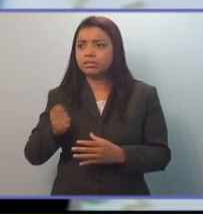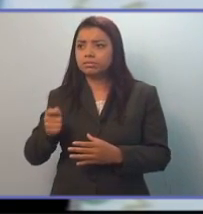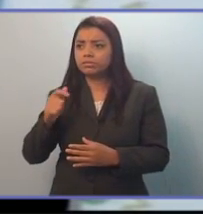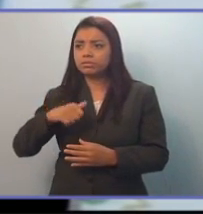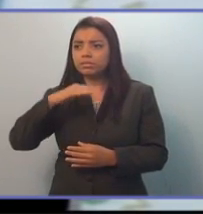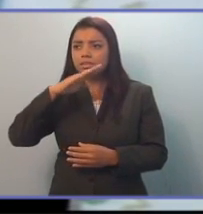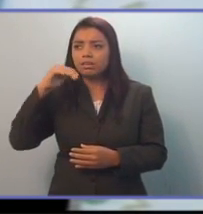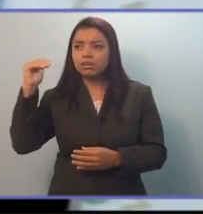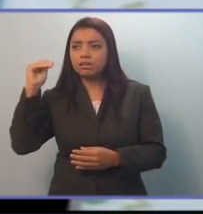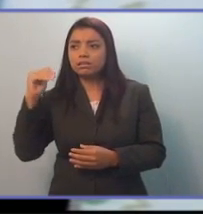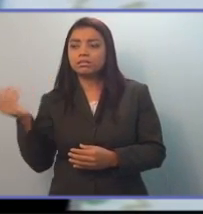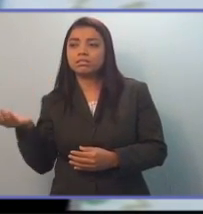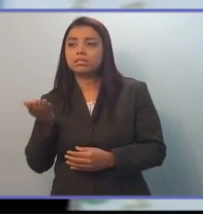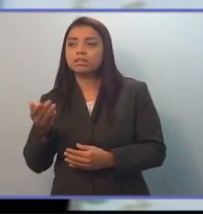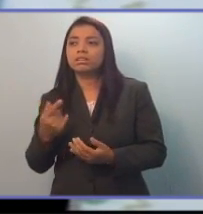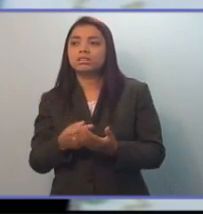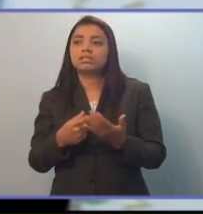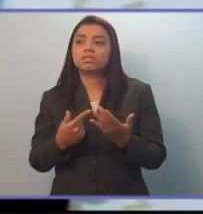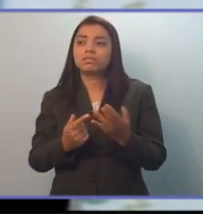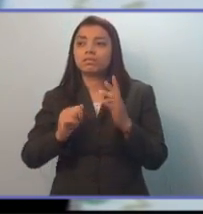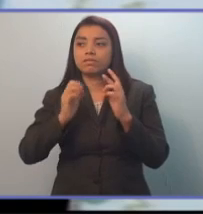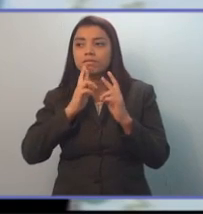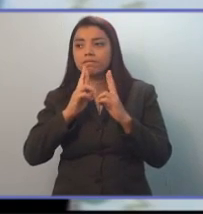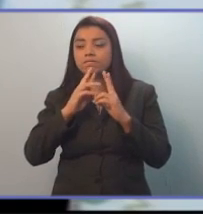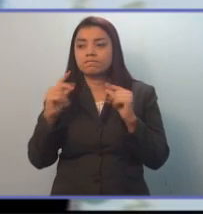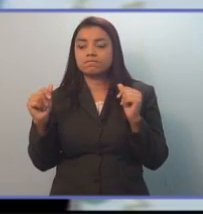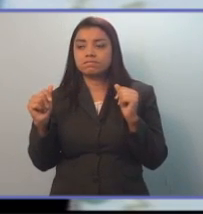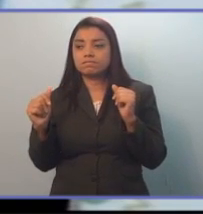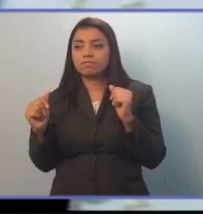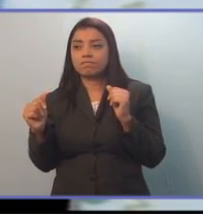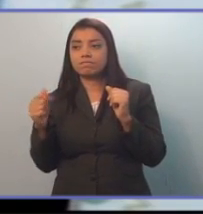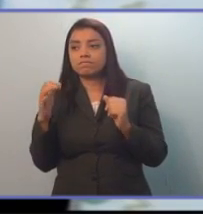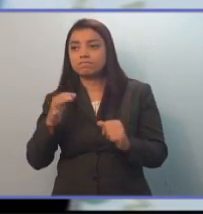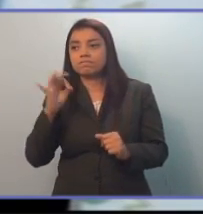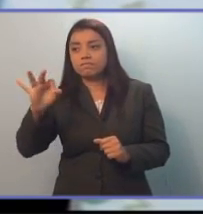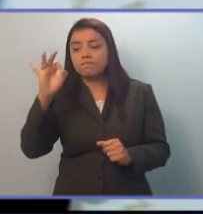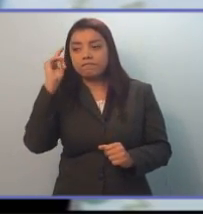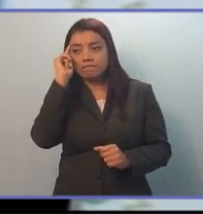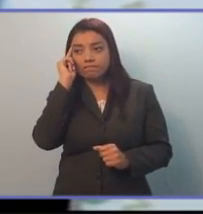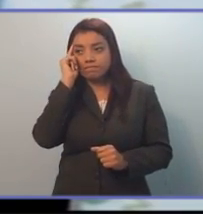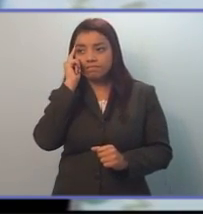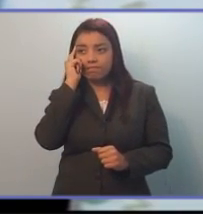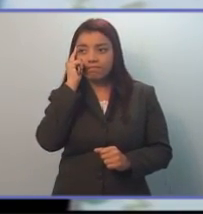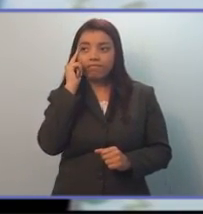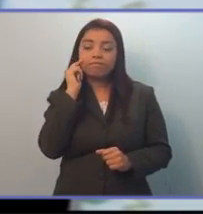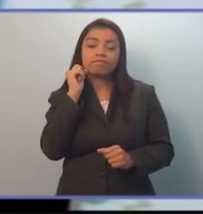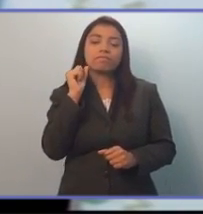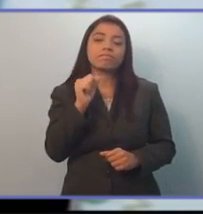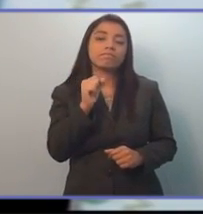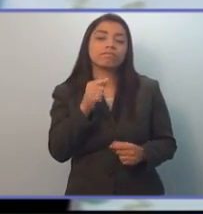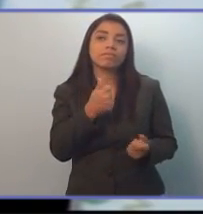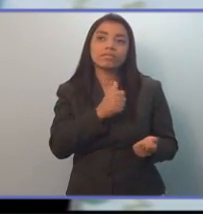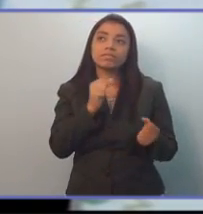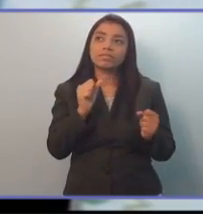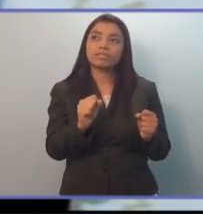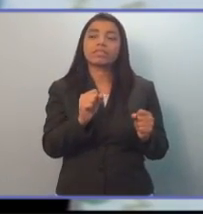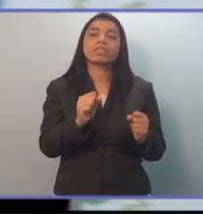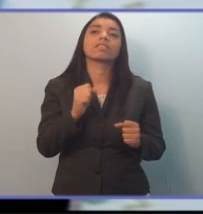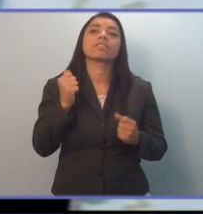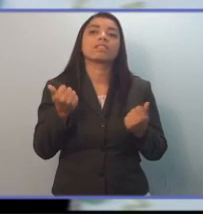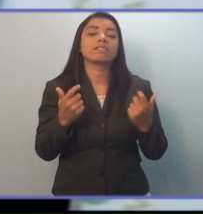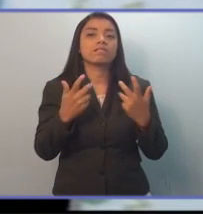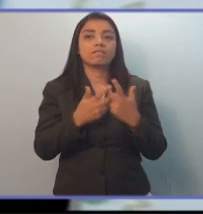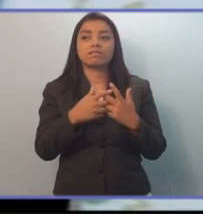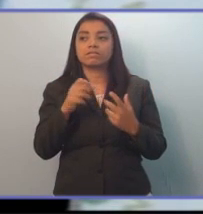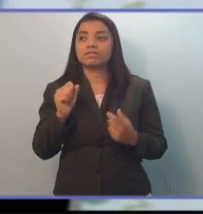Al momento de dictar una resolución deben de considerar si esa ley que están aplicando está conforme o no